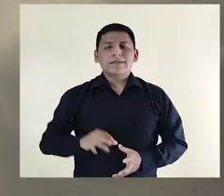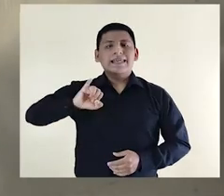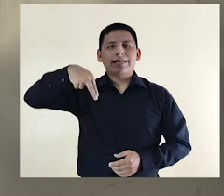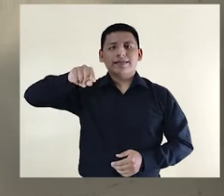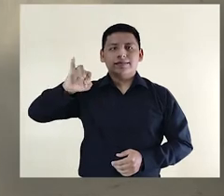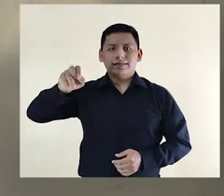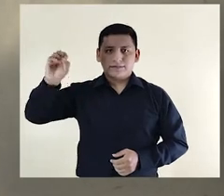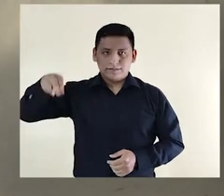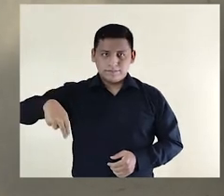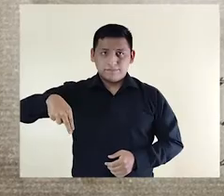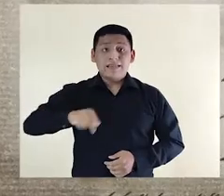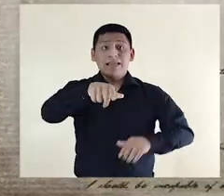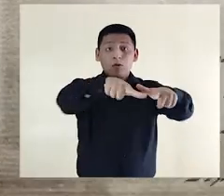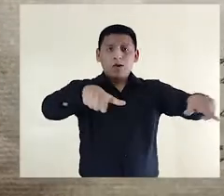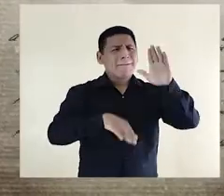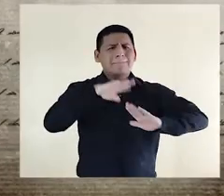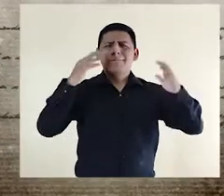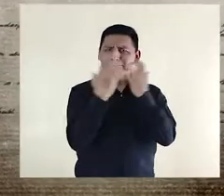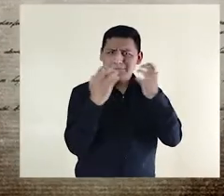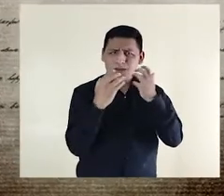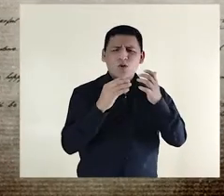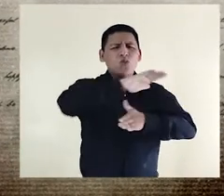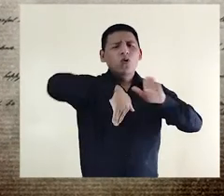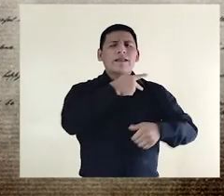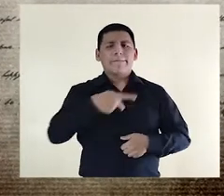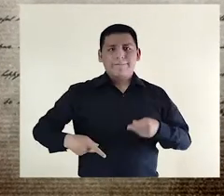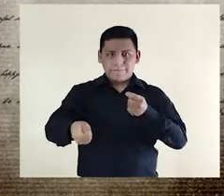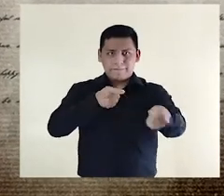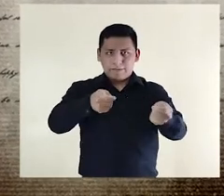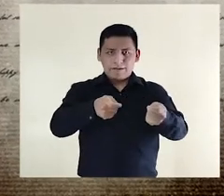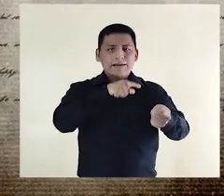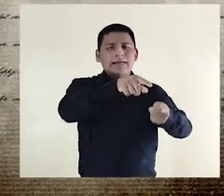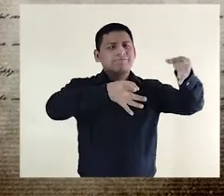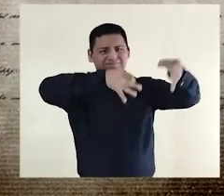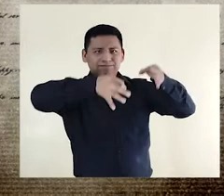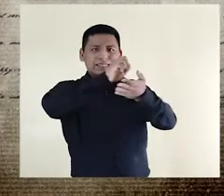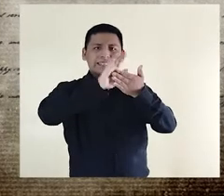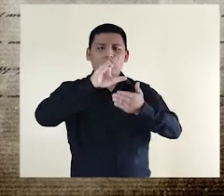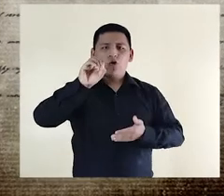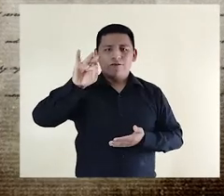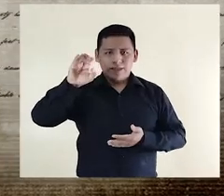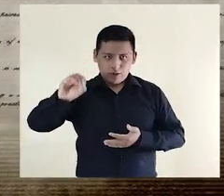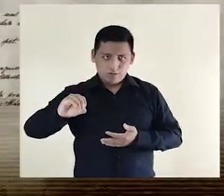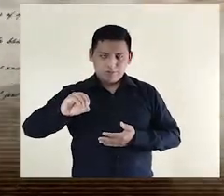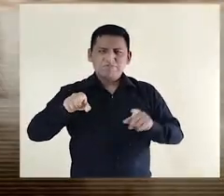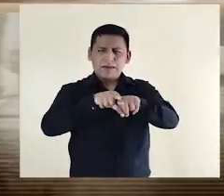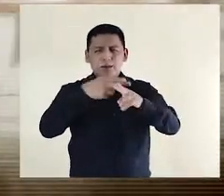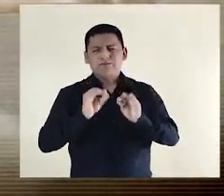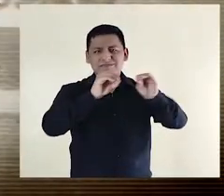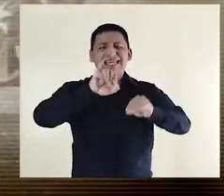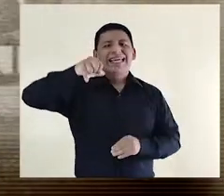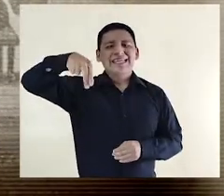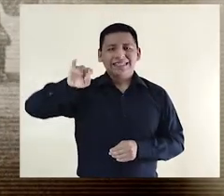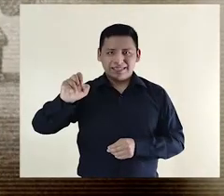Museo de la Inquisición. El lugar más temido de todos durante el virreinato fue el Tribunal del Santo Oficio, más conocido